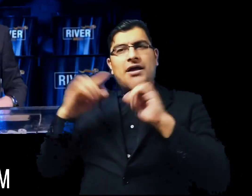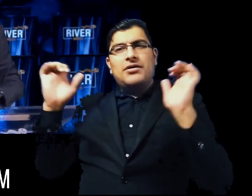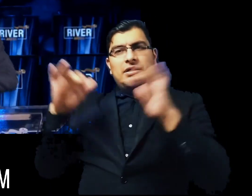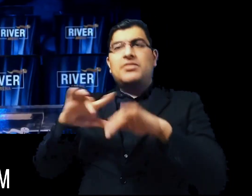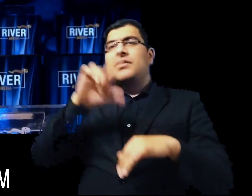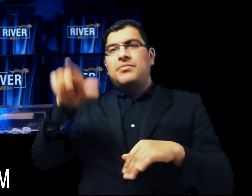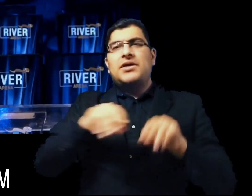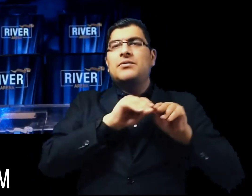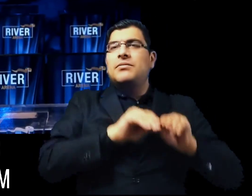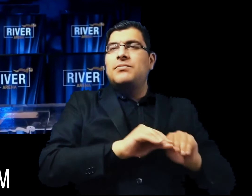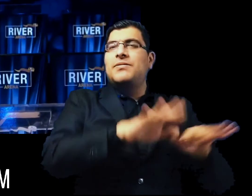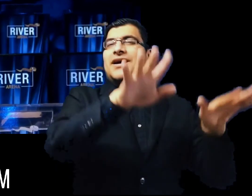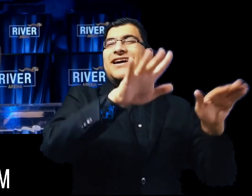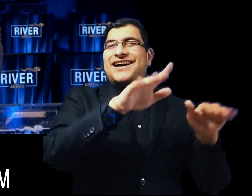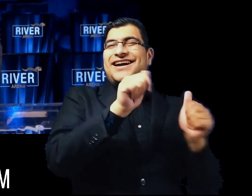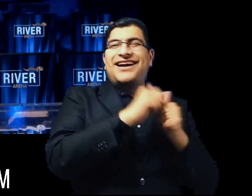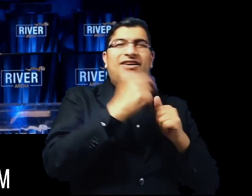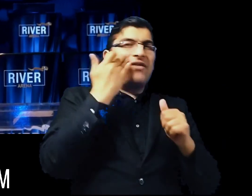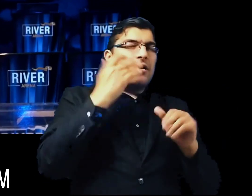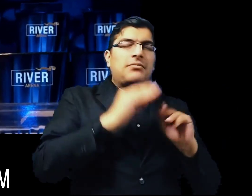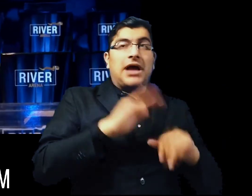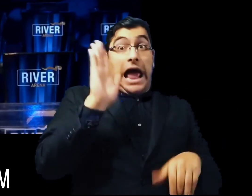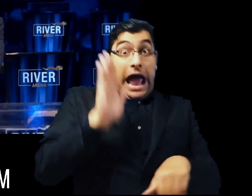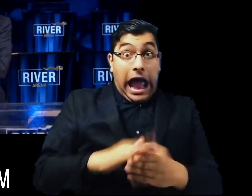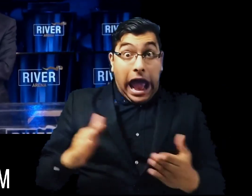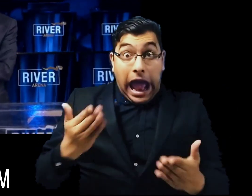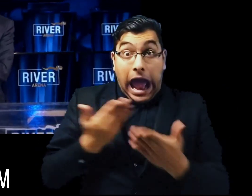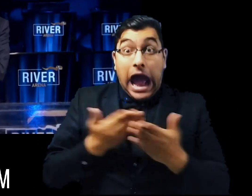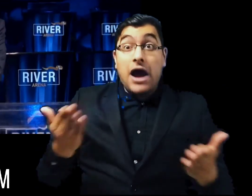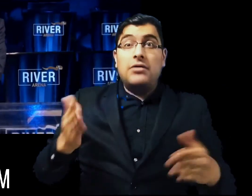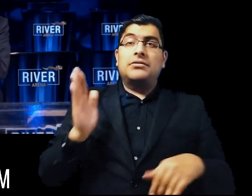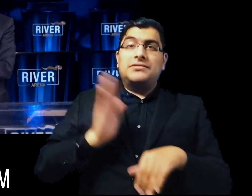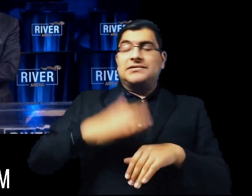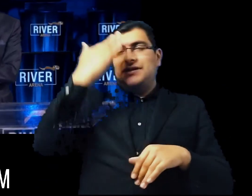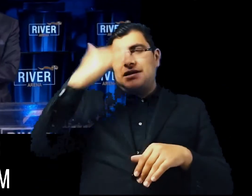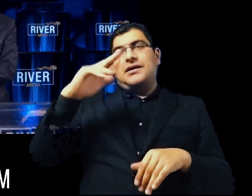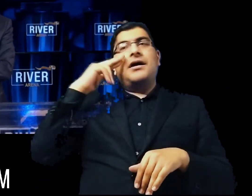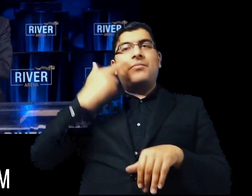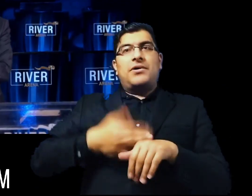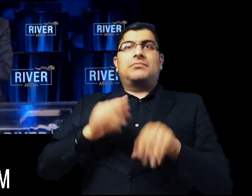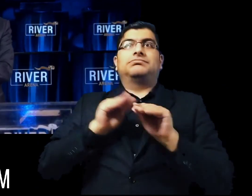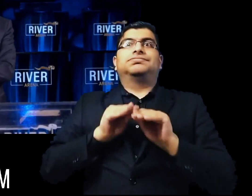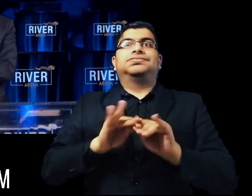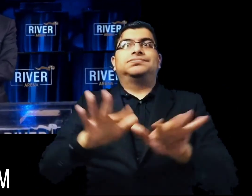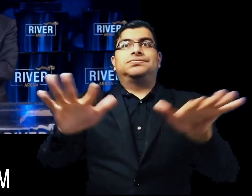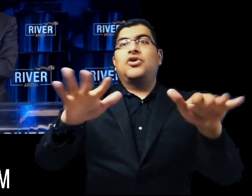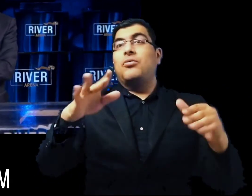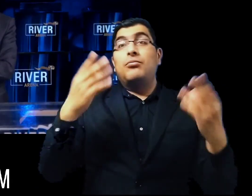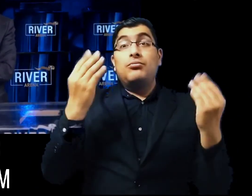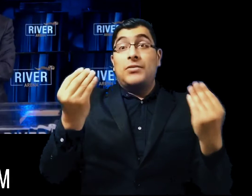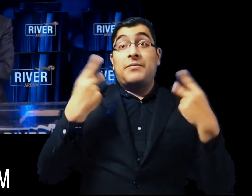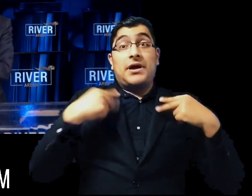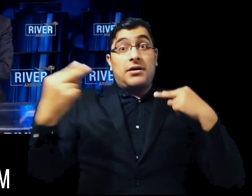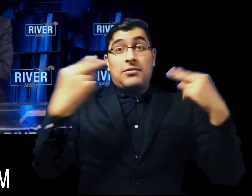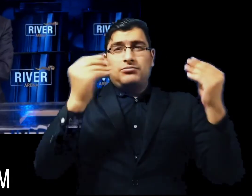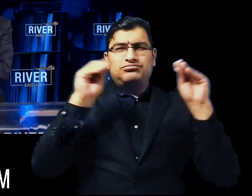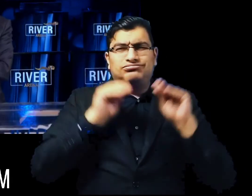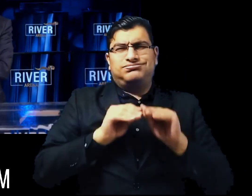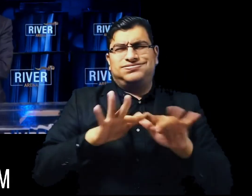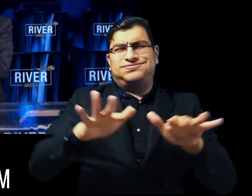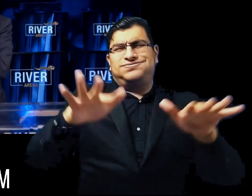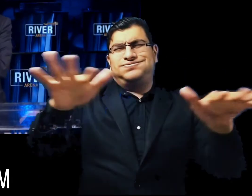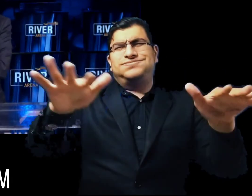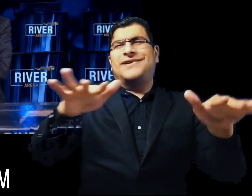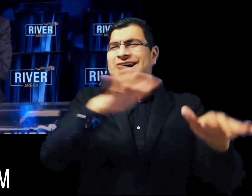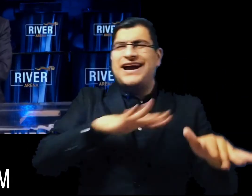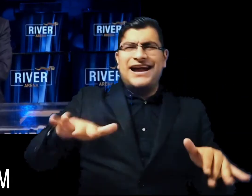los mensajes en las redes. Porque ahora siento la responsabilidad de que Dios tiene mucho pueblo en esta